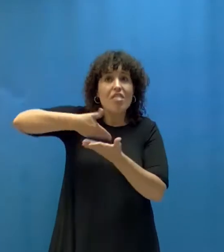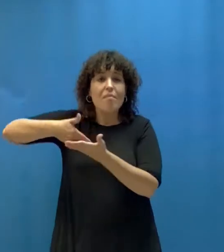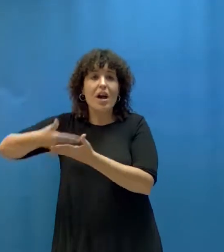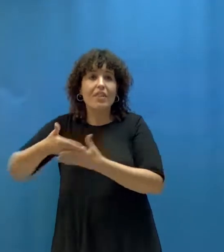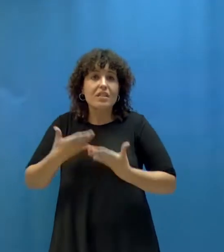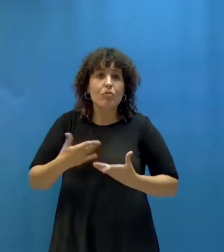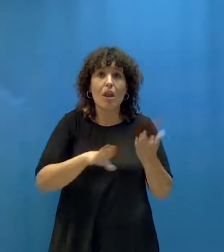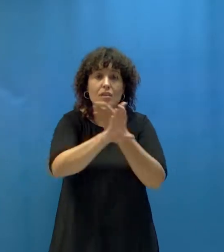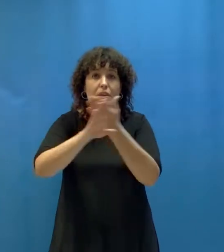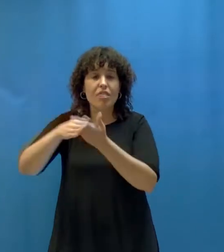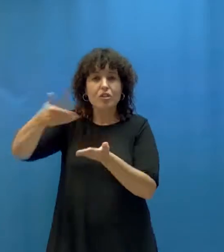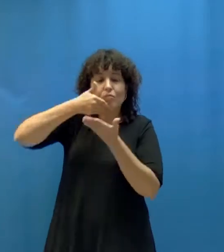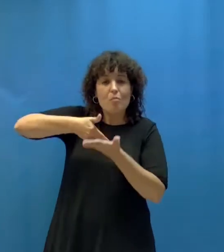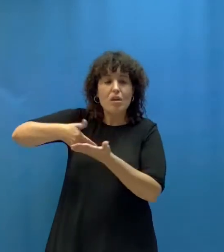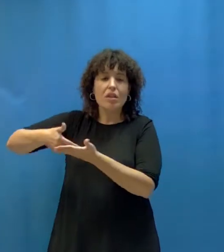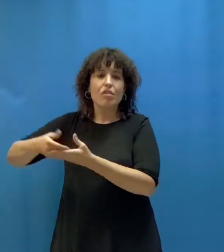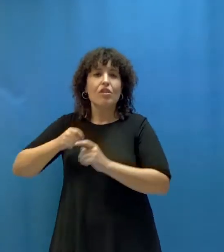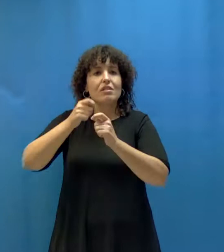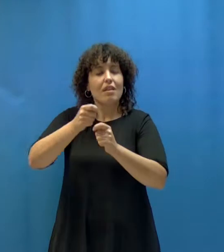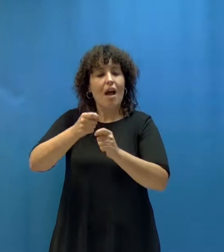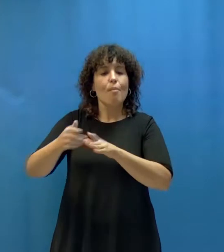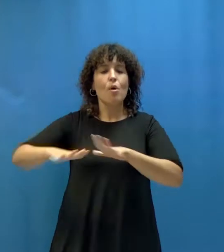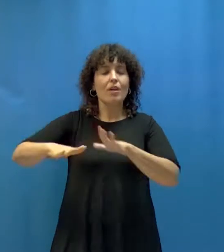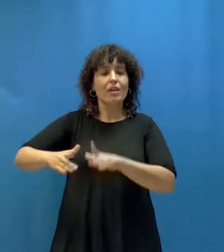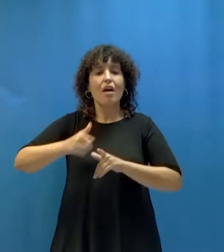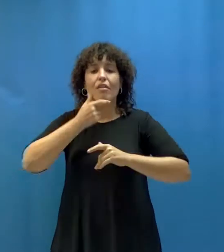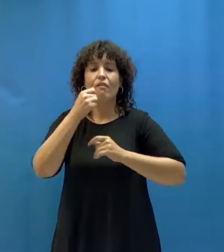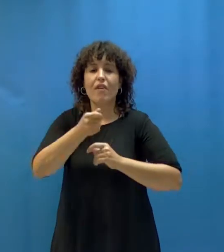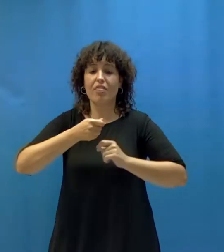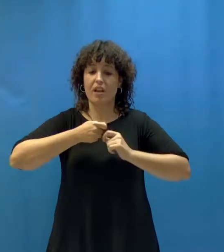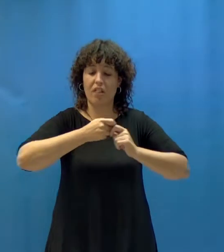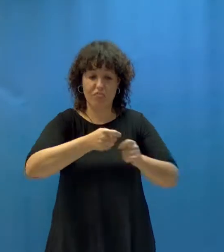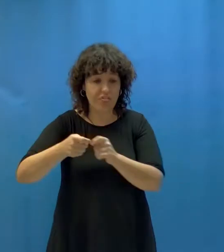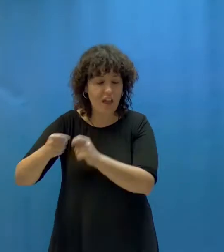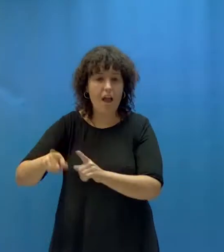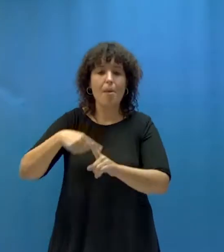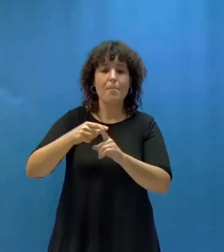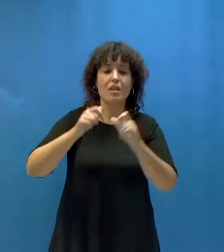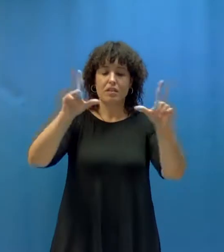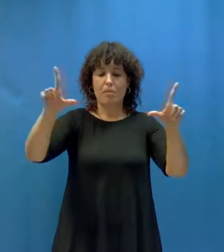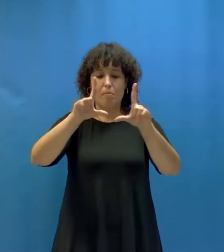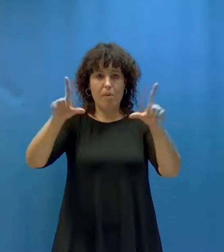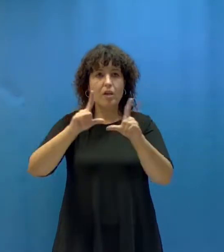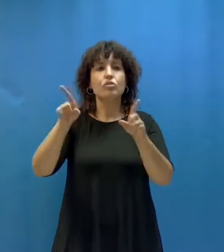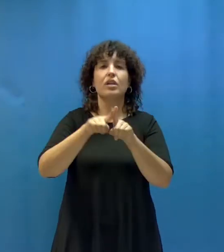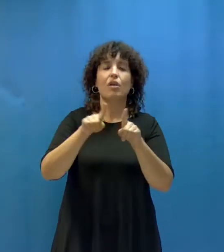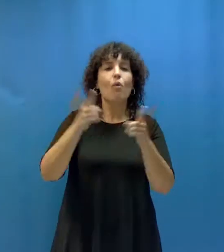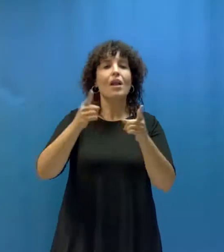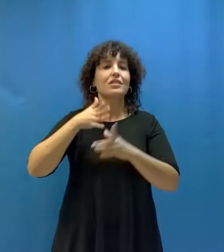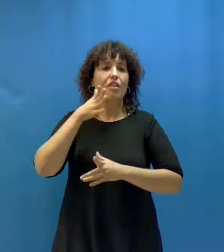ciudadanía, que también facilite la movilidad, defina con mayor precisión las obras que requiere el vado, así como el régimen de infracciones y